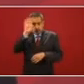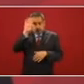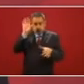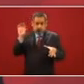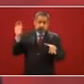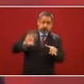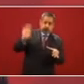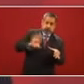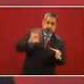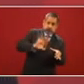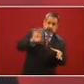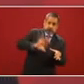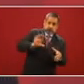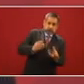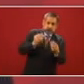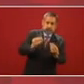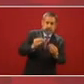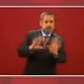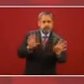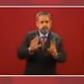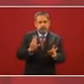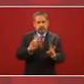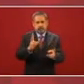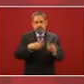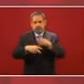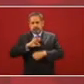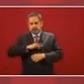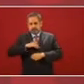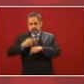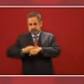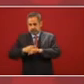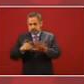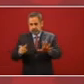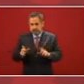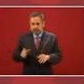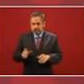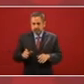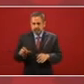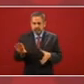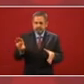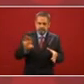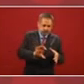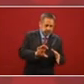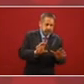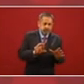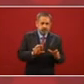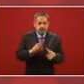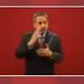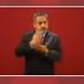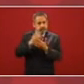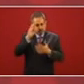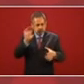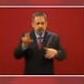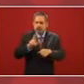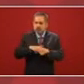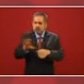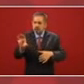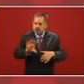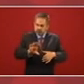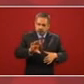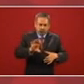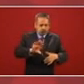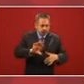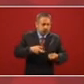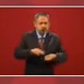eso puede ser tóxico y no es necesario ponerlas a concentraciones excesivas. En la guía de control de